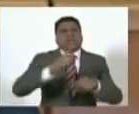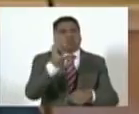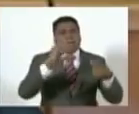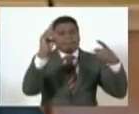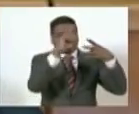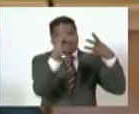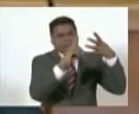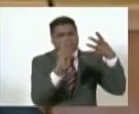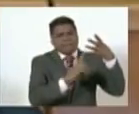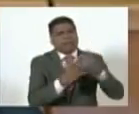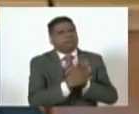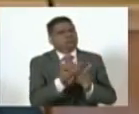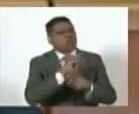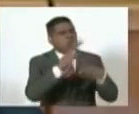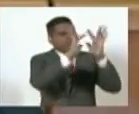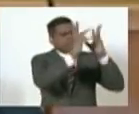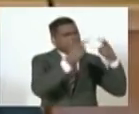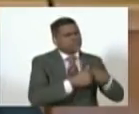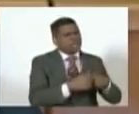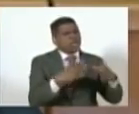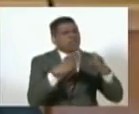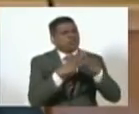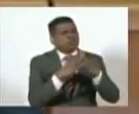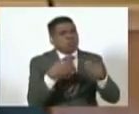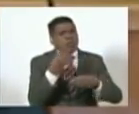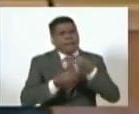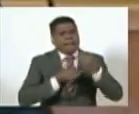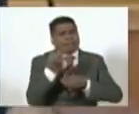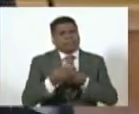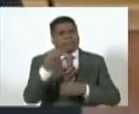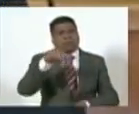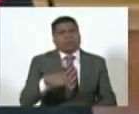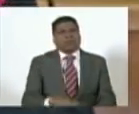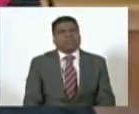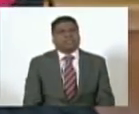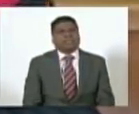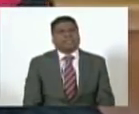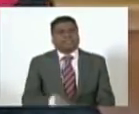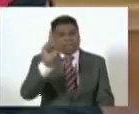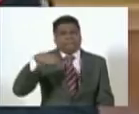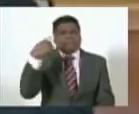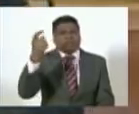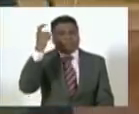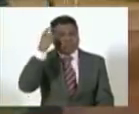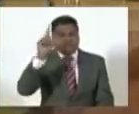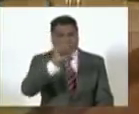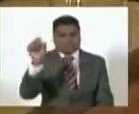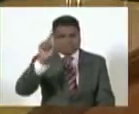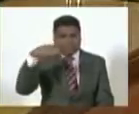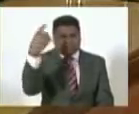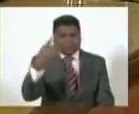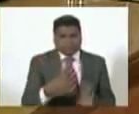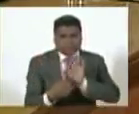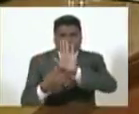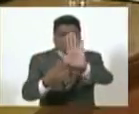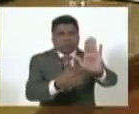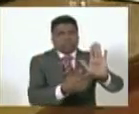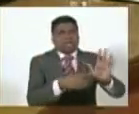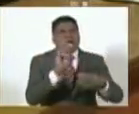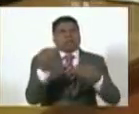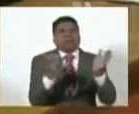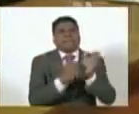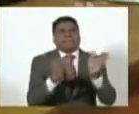bien precisos de operaciones en marcha los próximos días y semanas, porque a veces provoca,